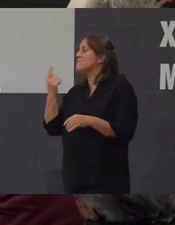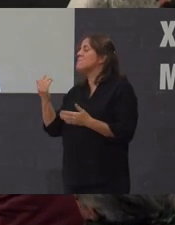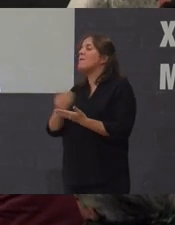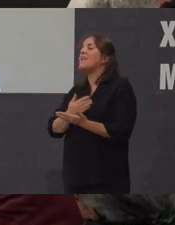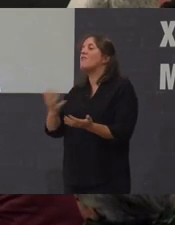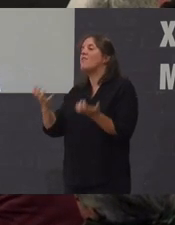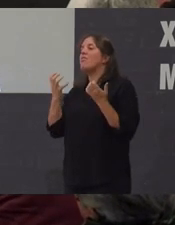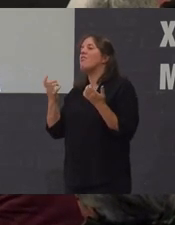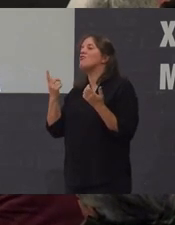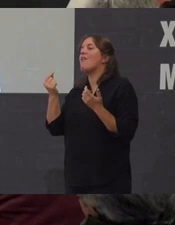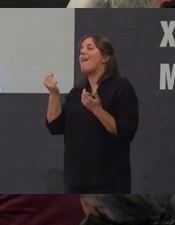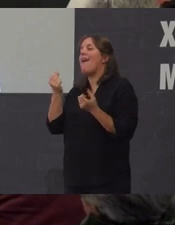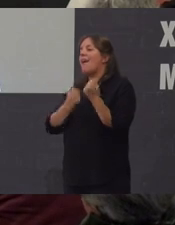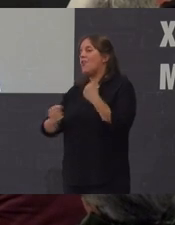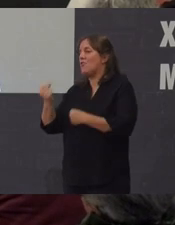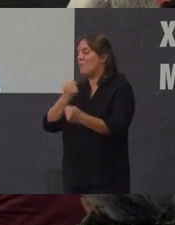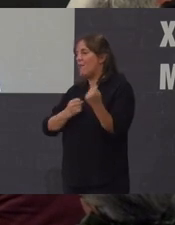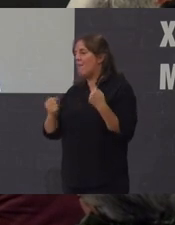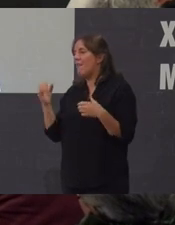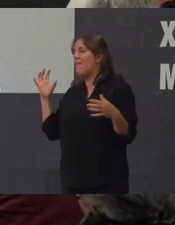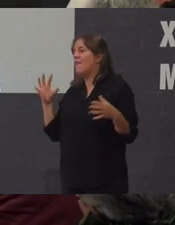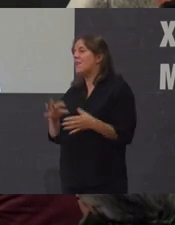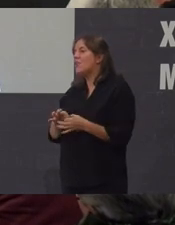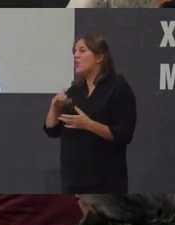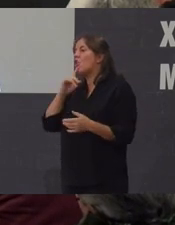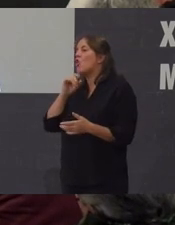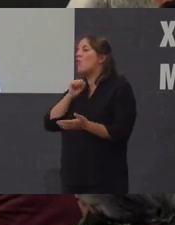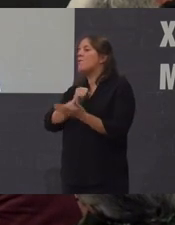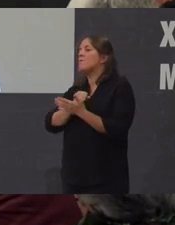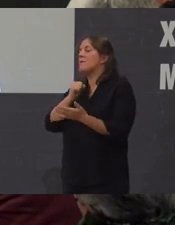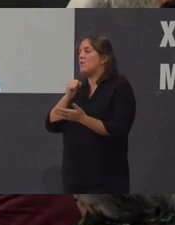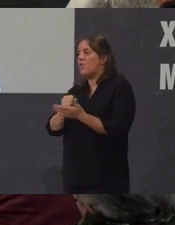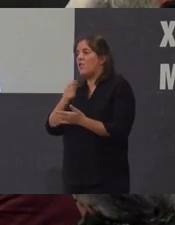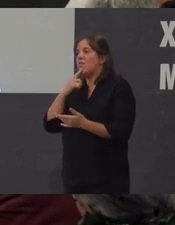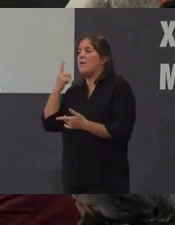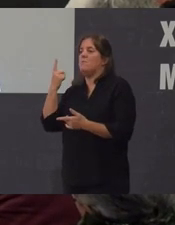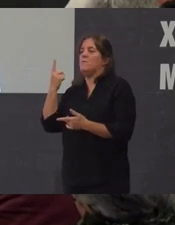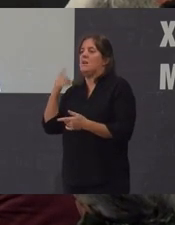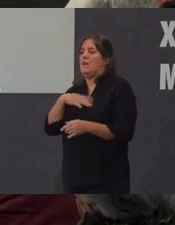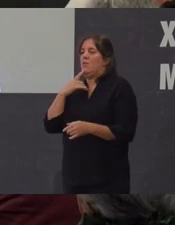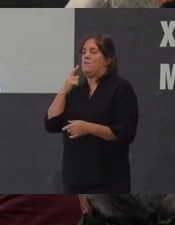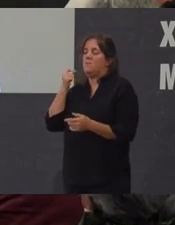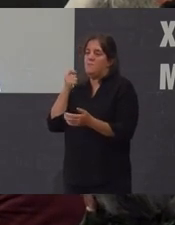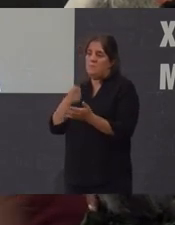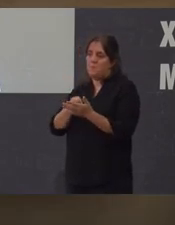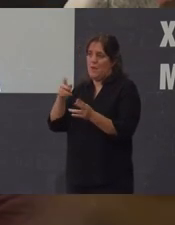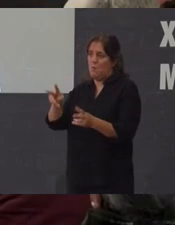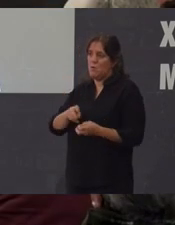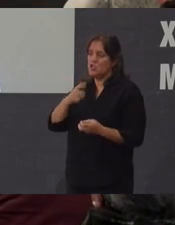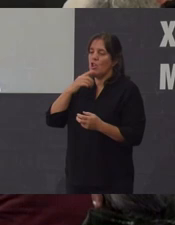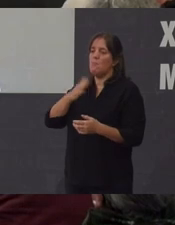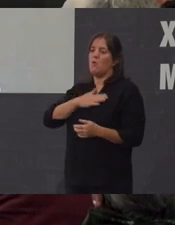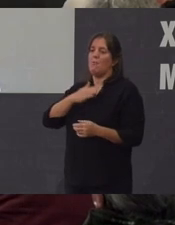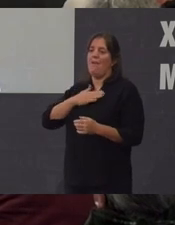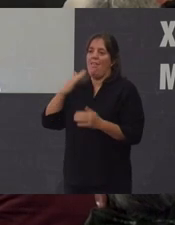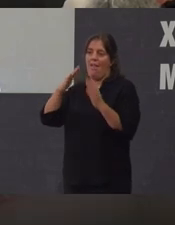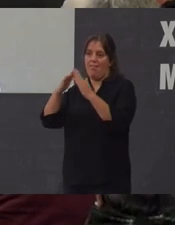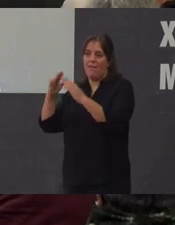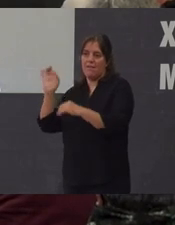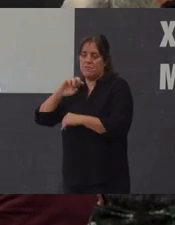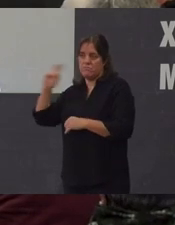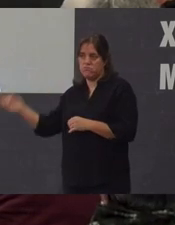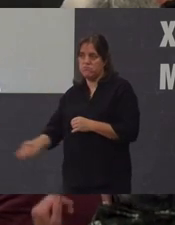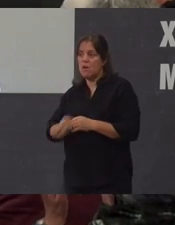Ligados ao sistema, por exemplo, de inmatriculación de propiedades e tal, que se fala moito últimamente, e outro punto que